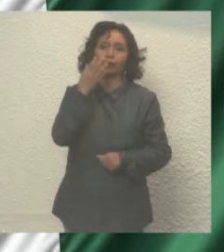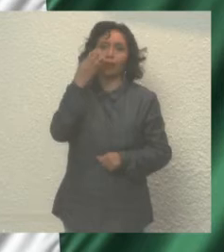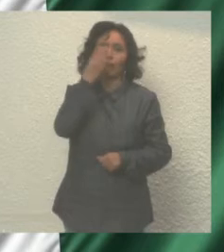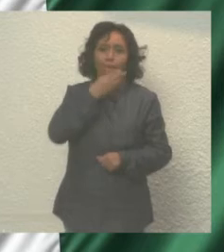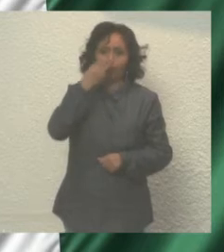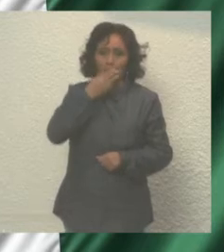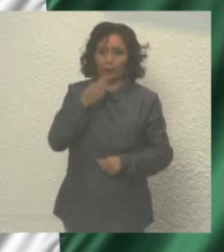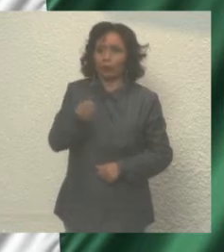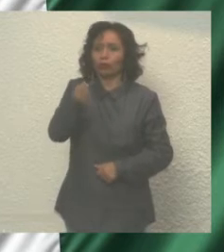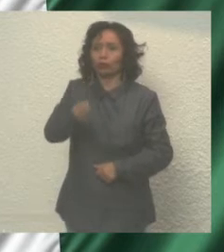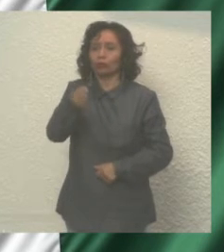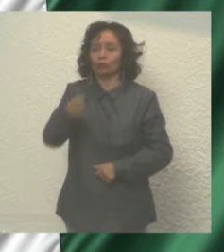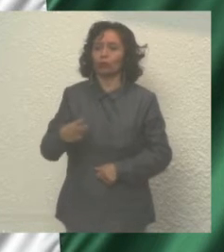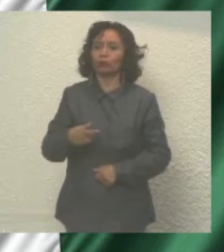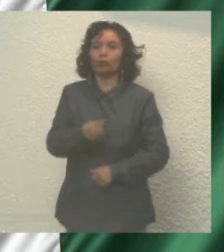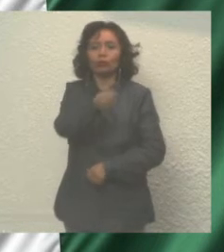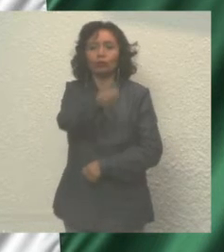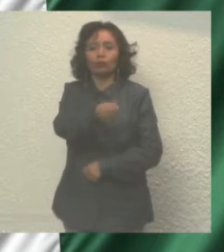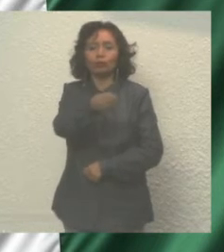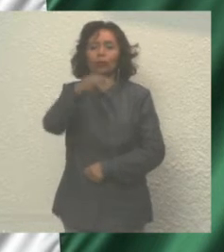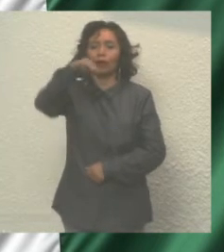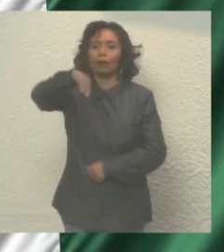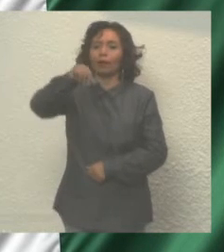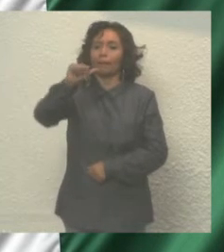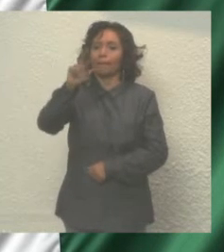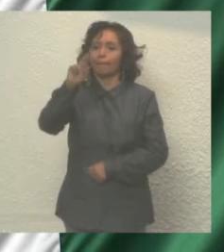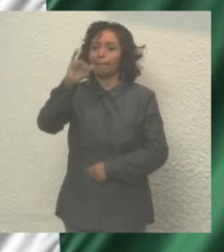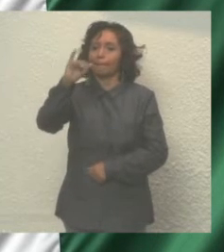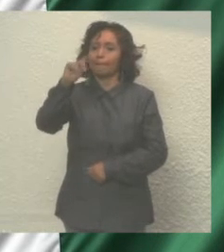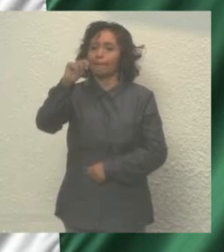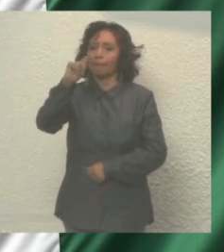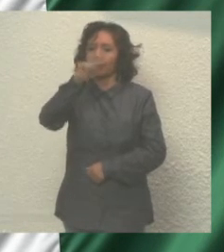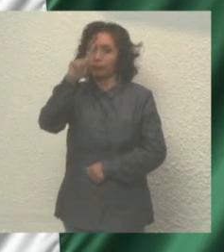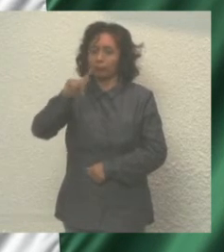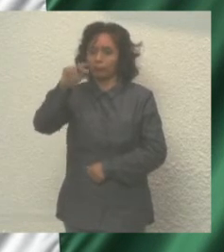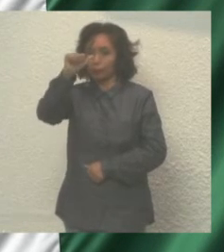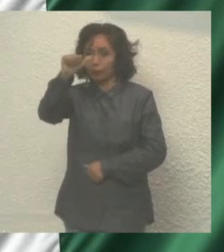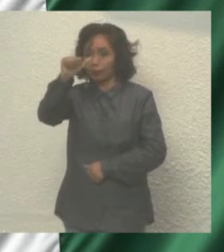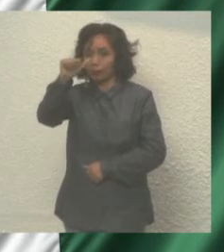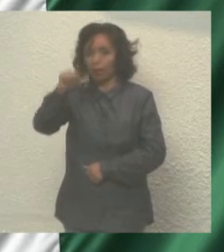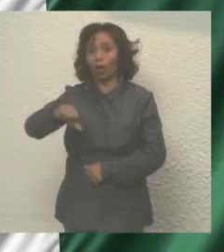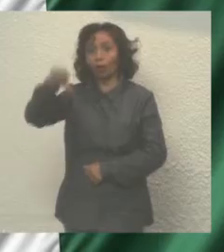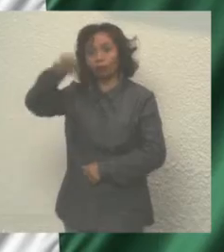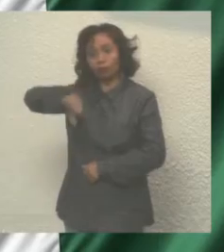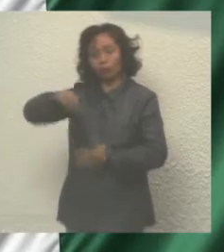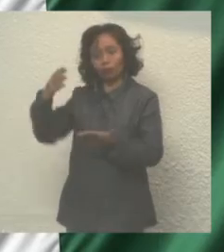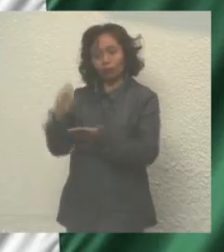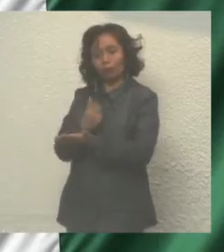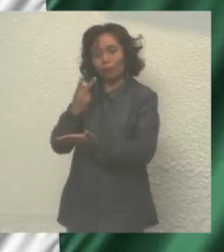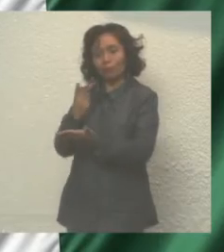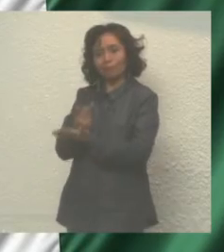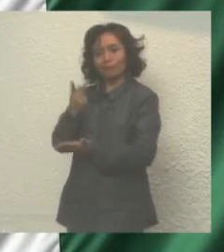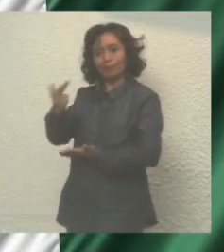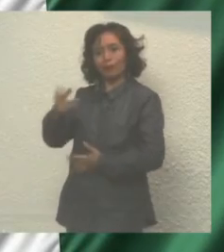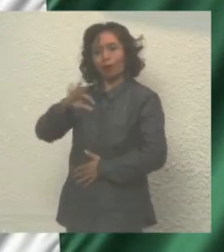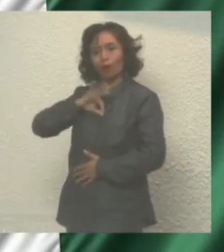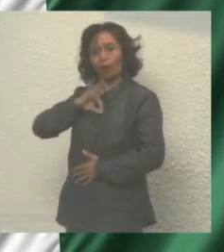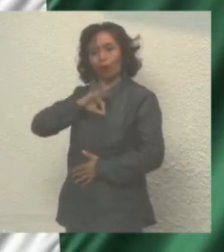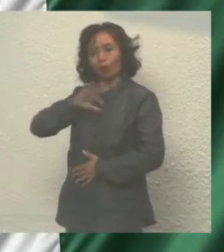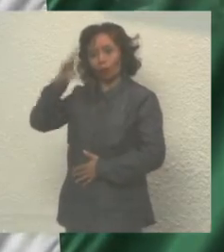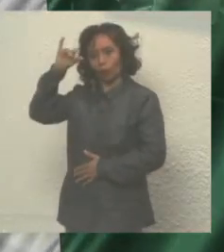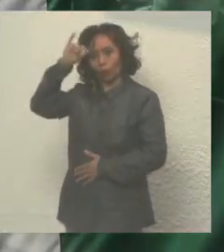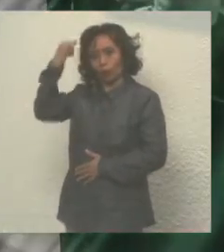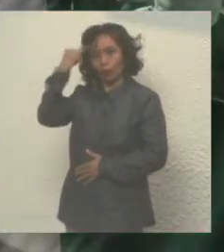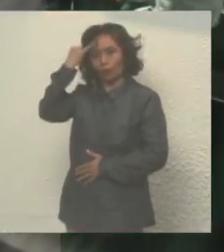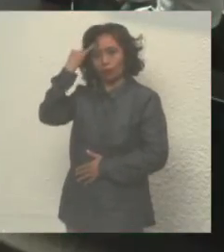Un gusto saludar a Maritza del Carmen Ye Chan, galardonada con la distinción de la Medalla al Mérito Indígena